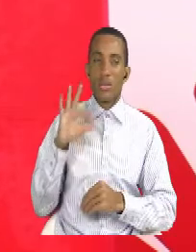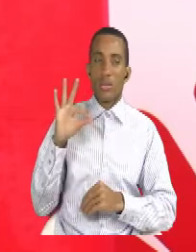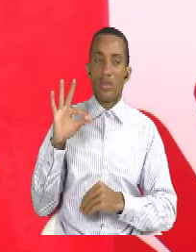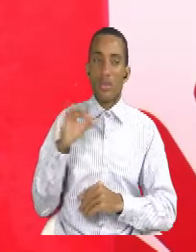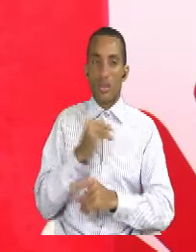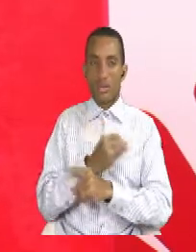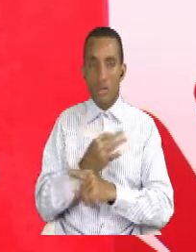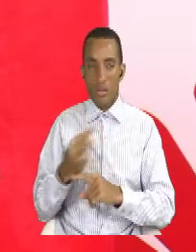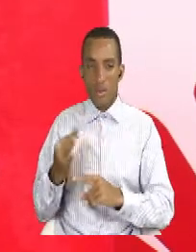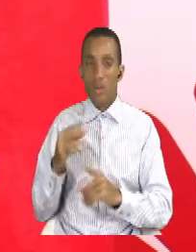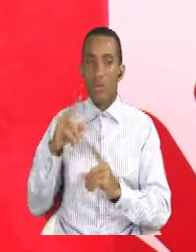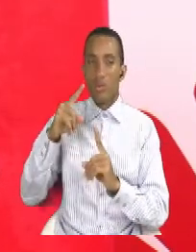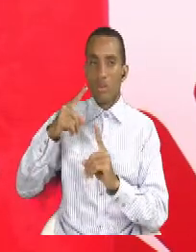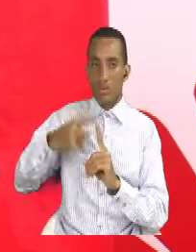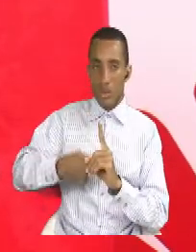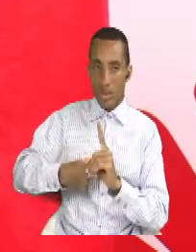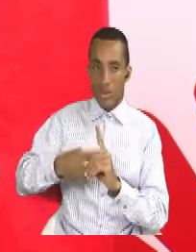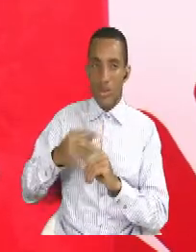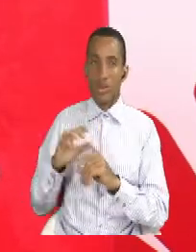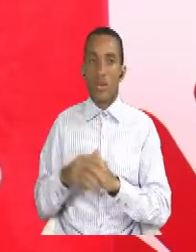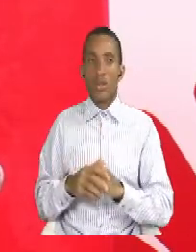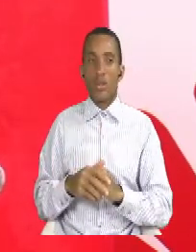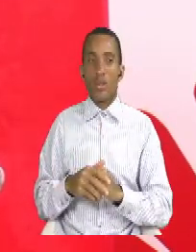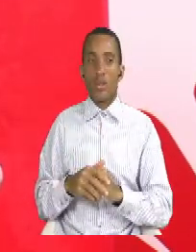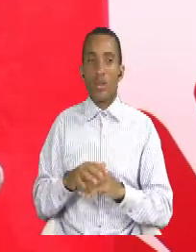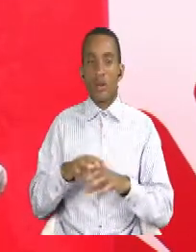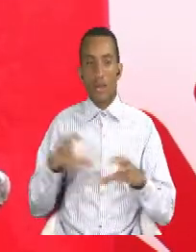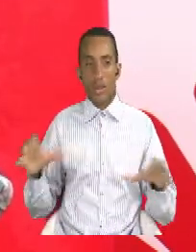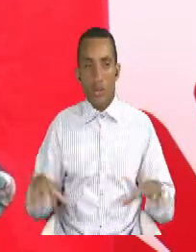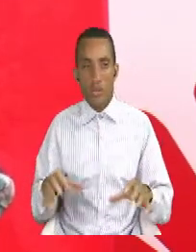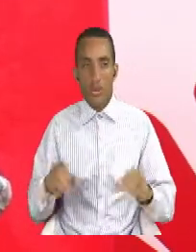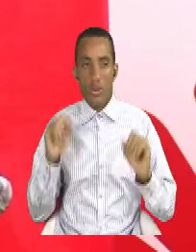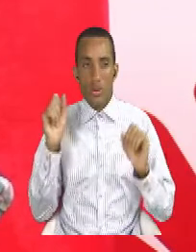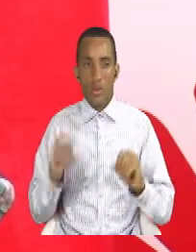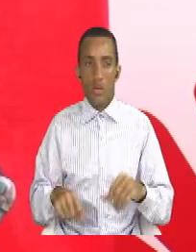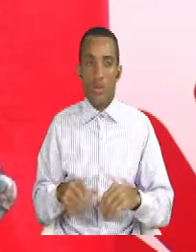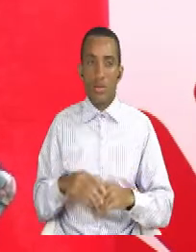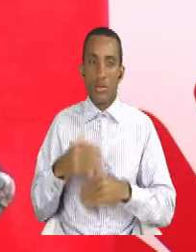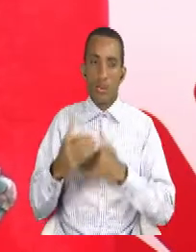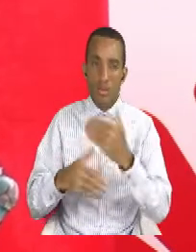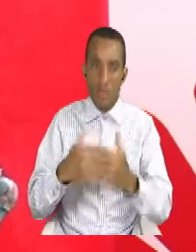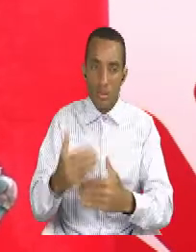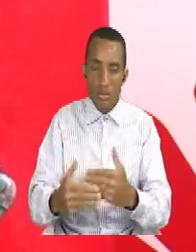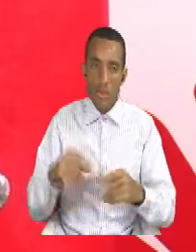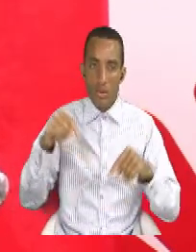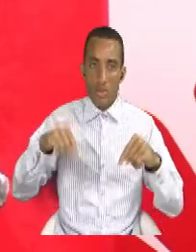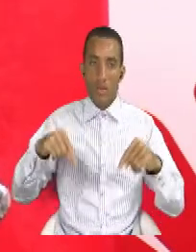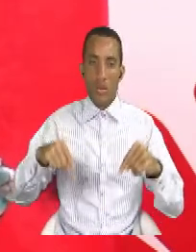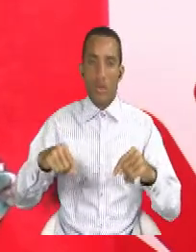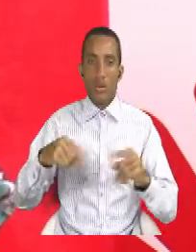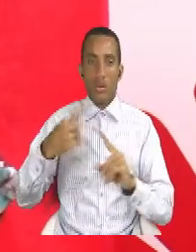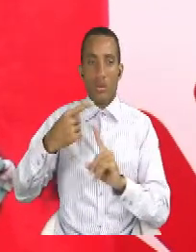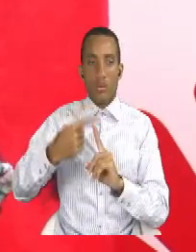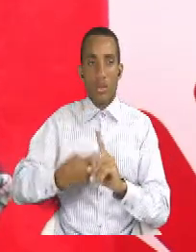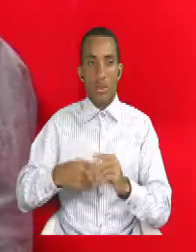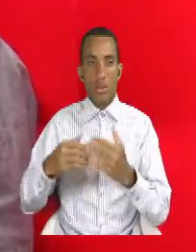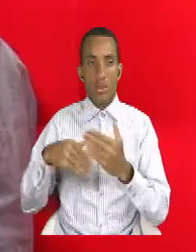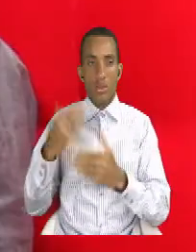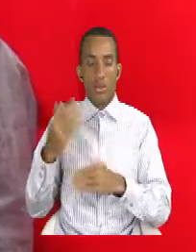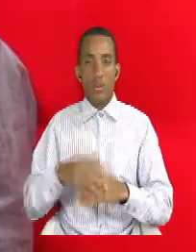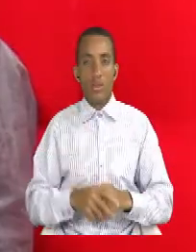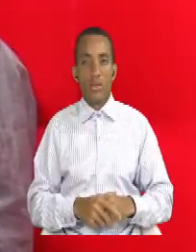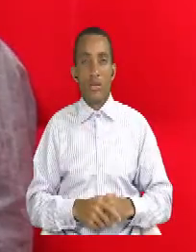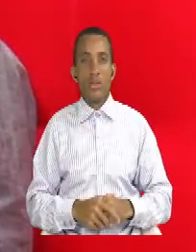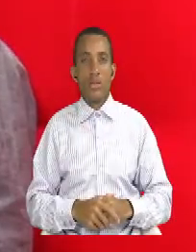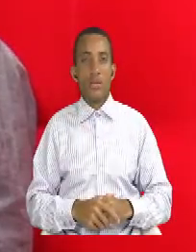mes. Hace un mes. ¿Qué tipo de actividades se han venido realizando en ese mes que empezó la campaña?